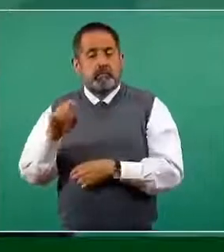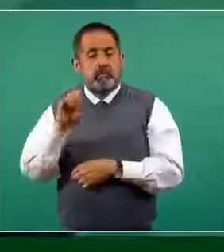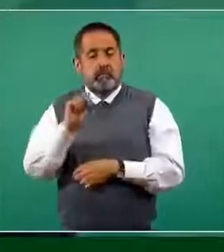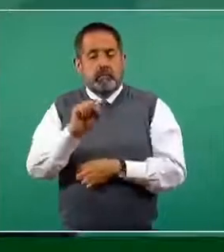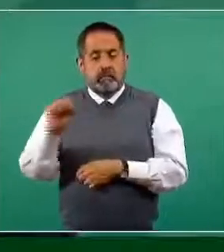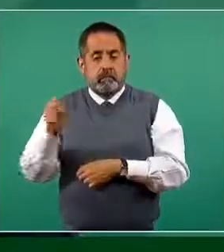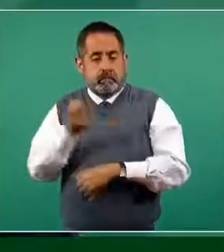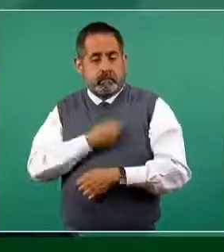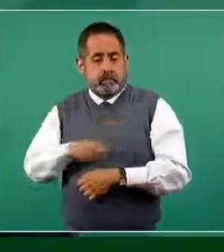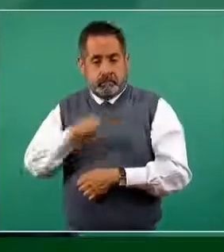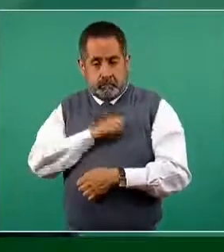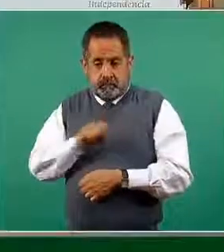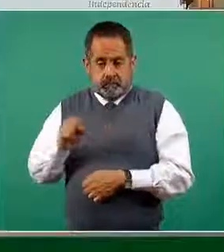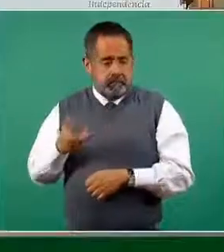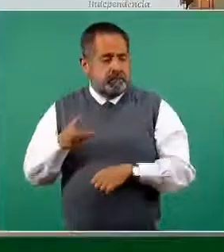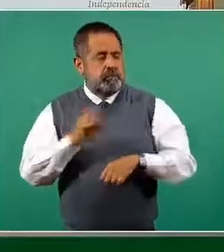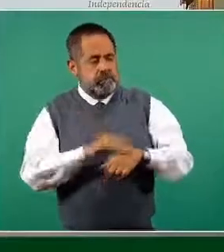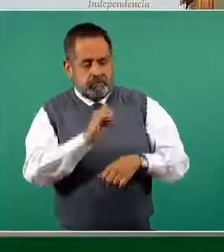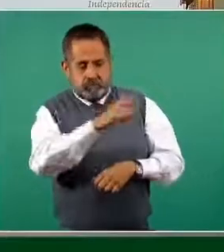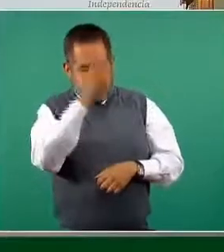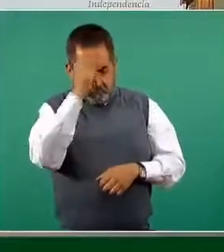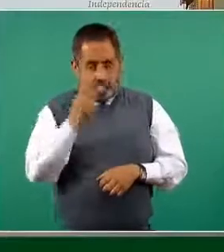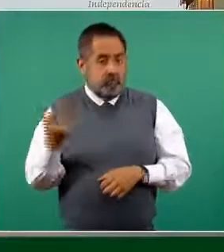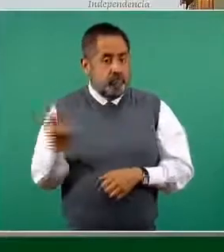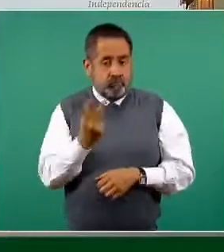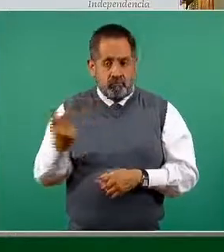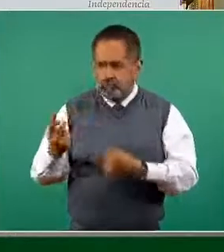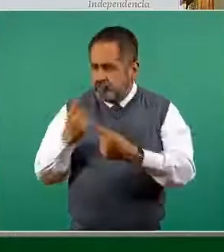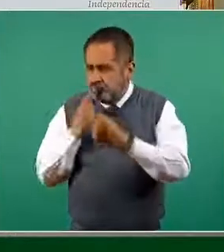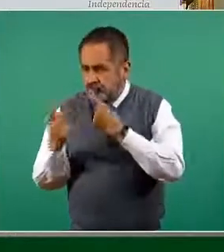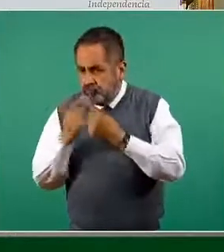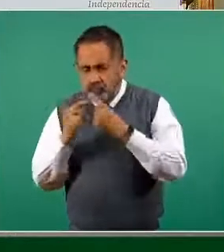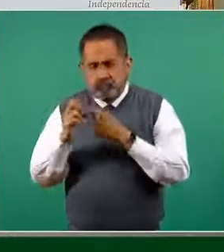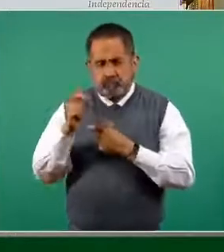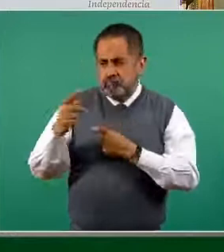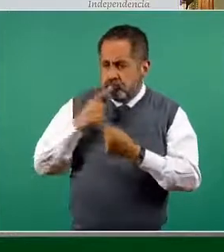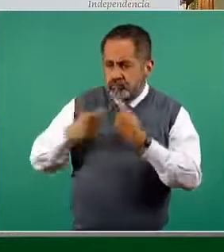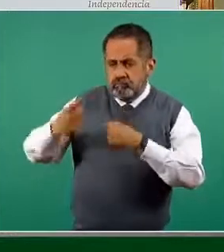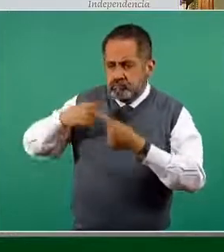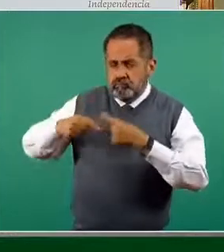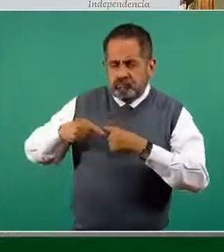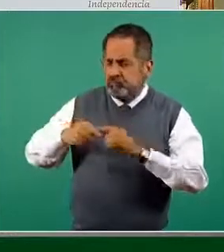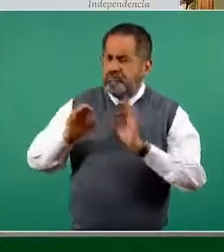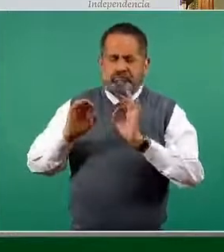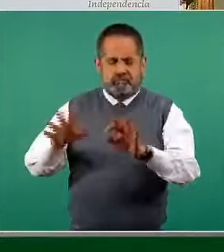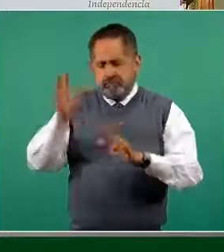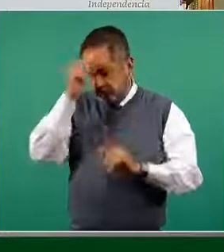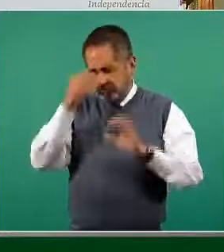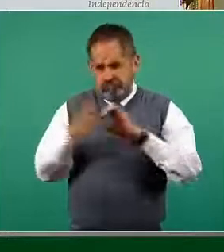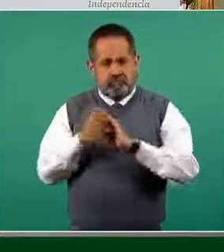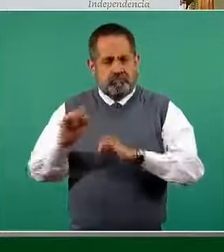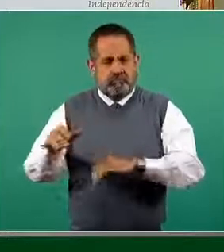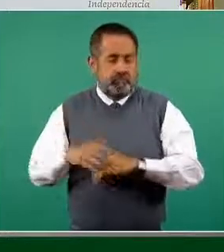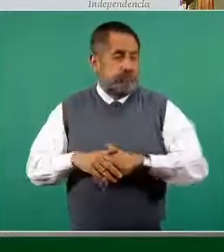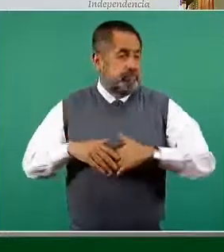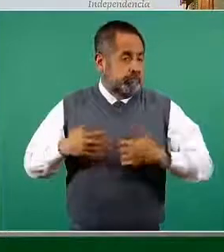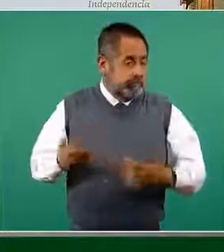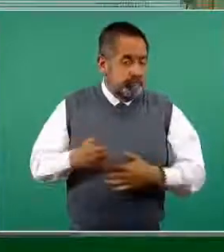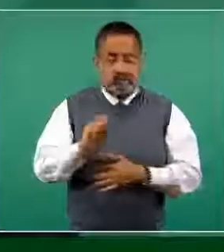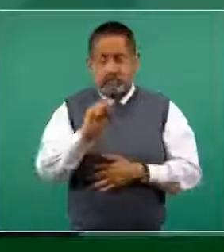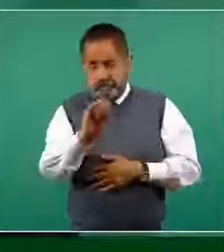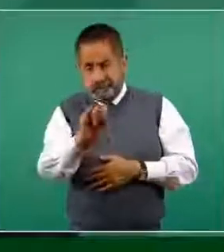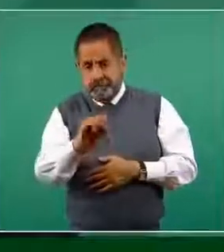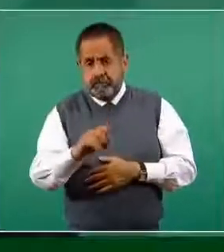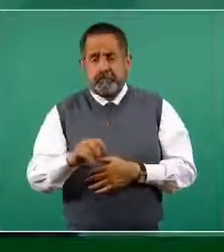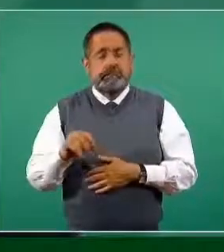Es una situación que hemos analizado conjuntamente con la SEP desde hace varios meses. En conclusión, Jacqueline, sí, la SEP